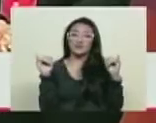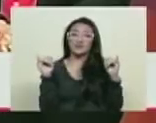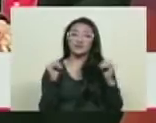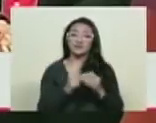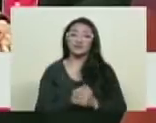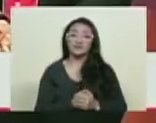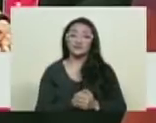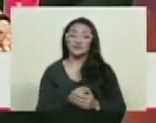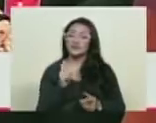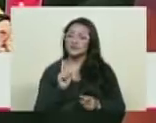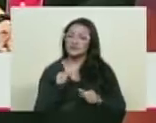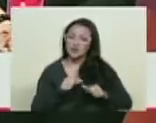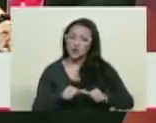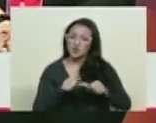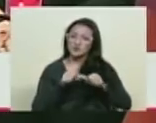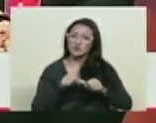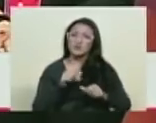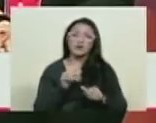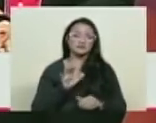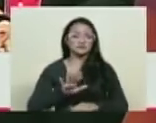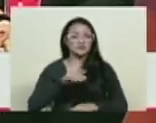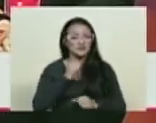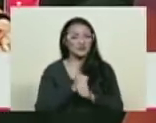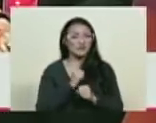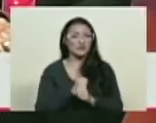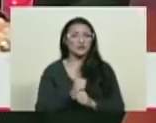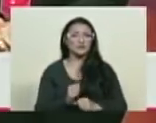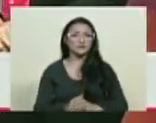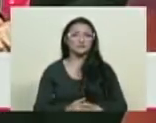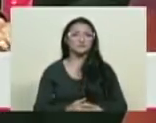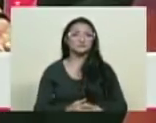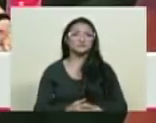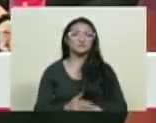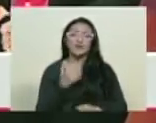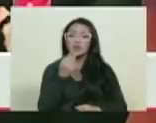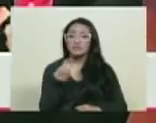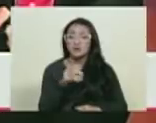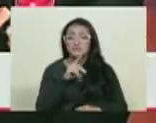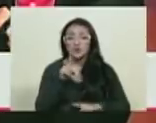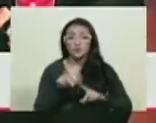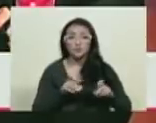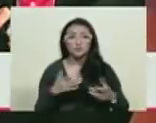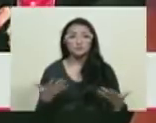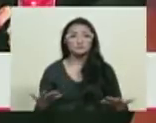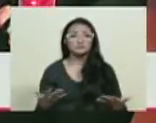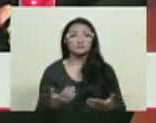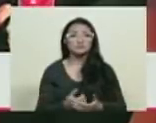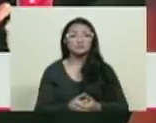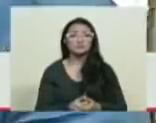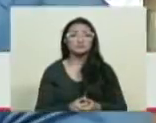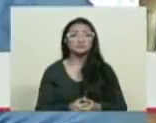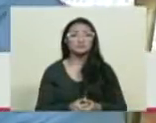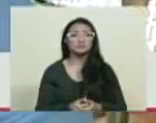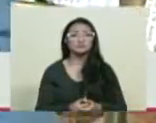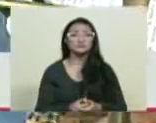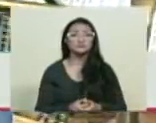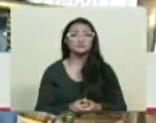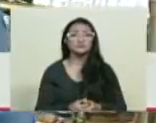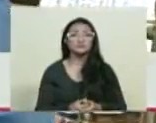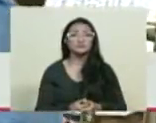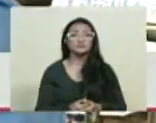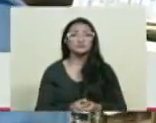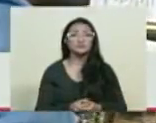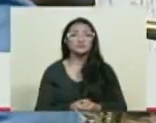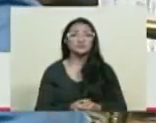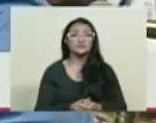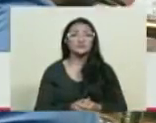continuar nuestro camino queda algo de tu pregunta por contestar lo de la mesa de diálogo teniendo en